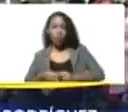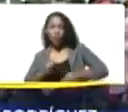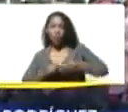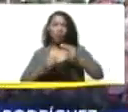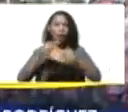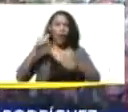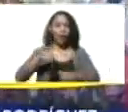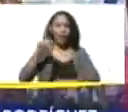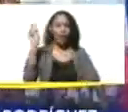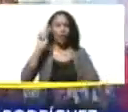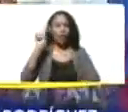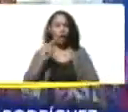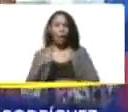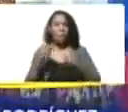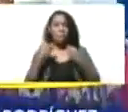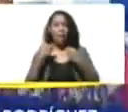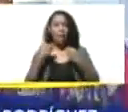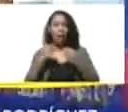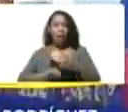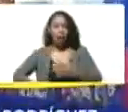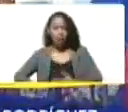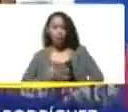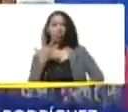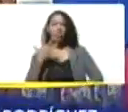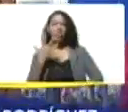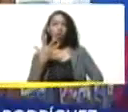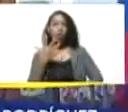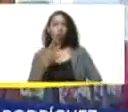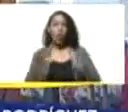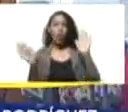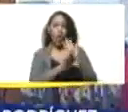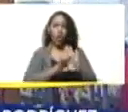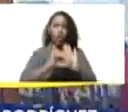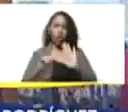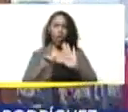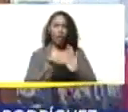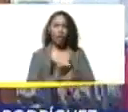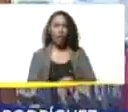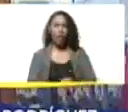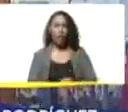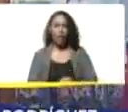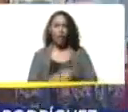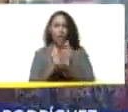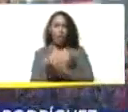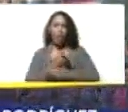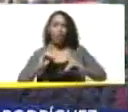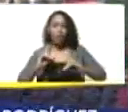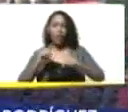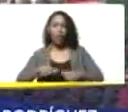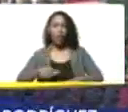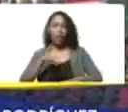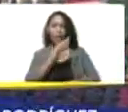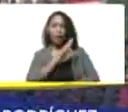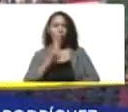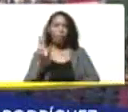Venezuela, para la refundación constituyente y democrática de la